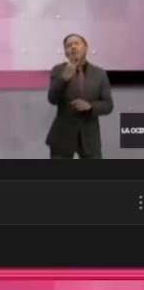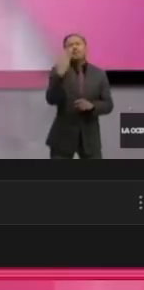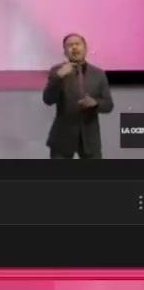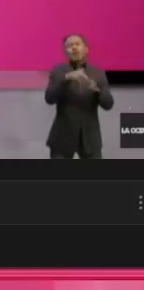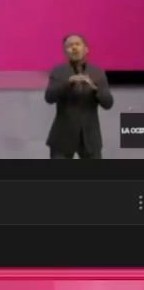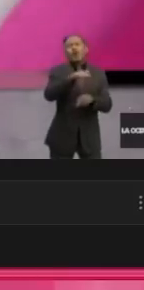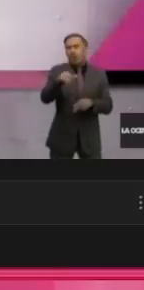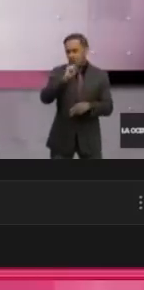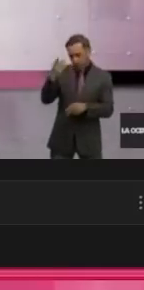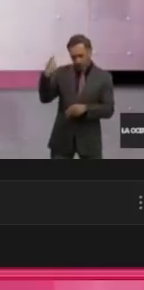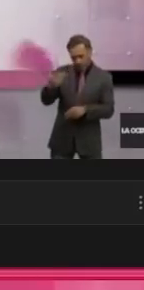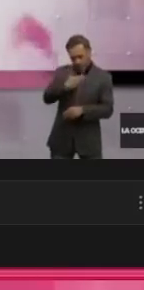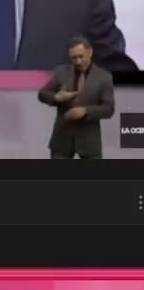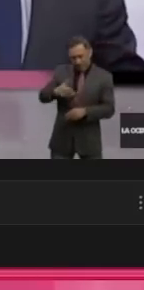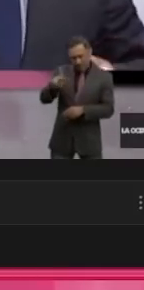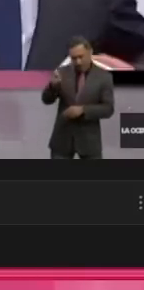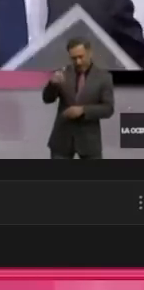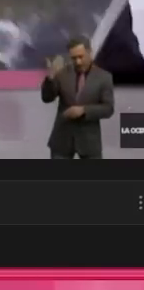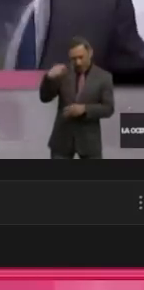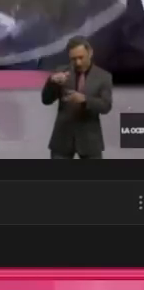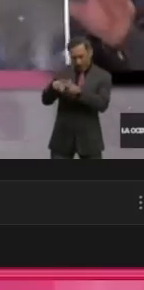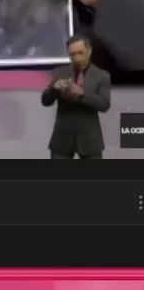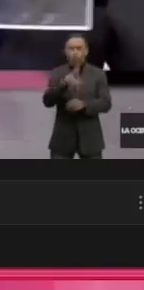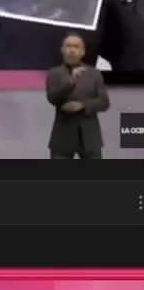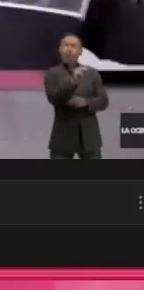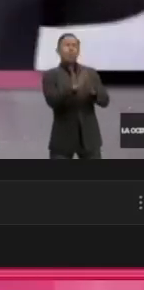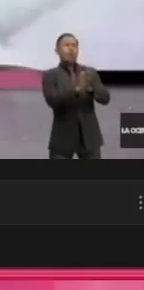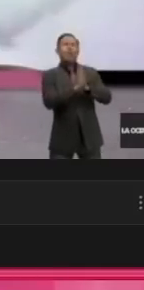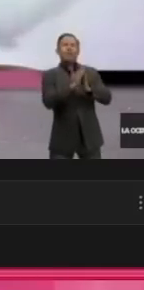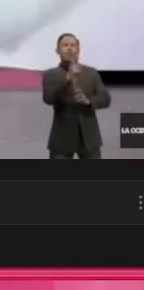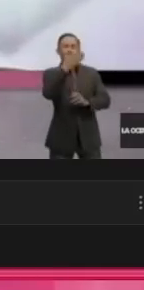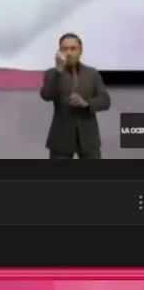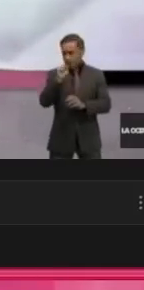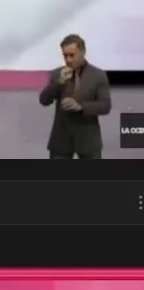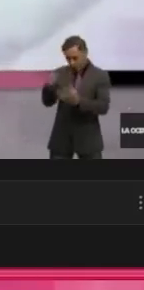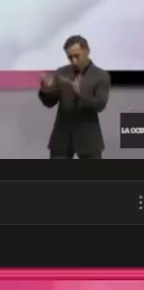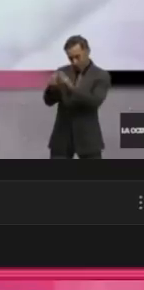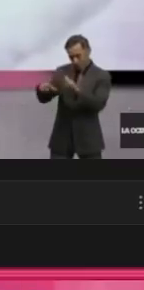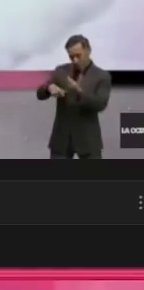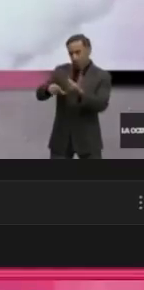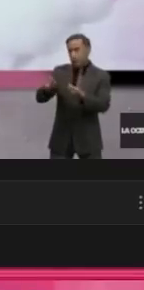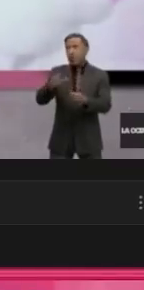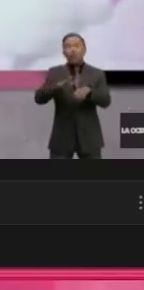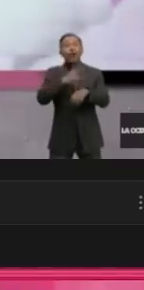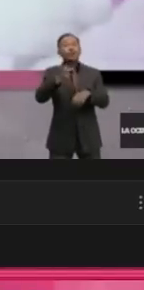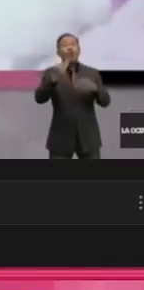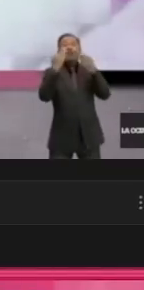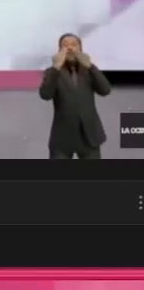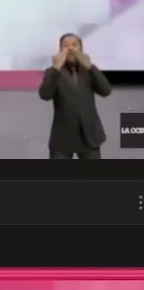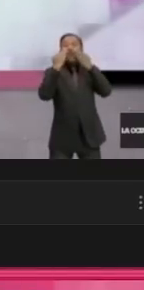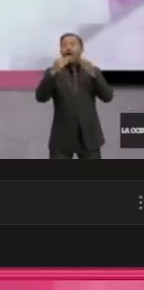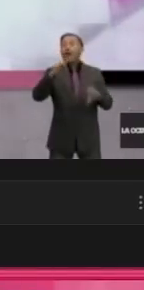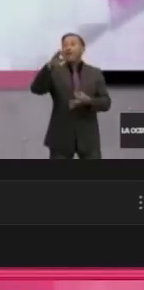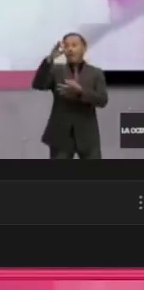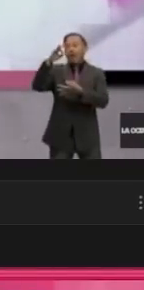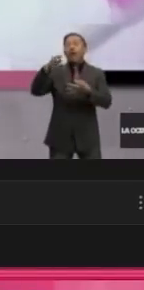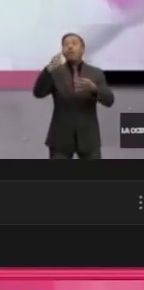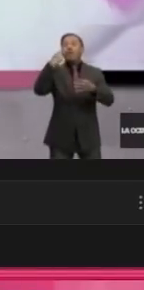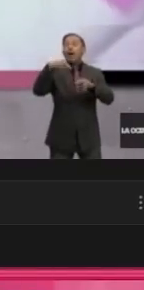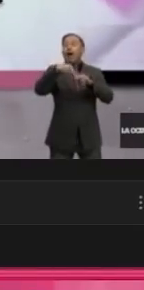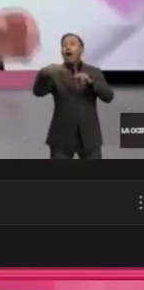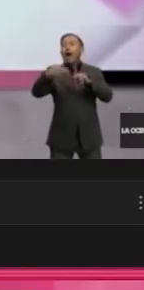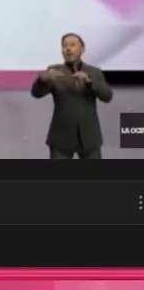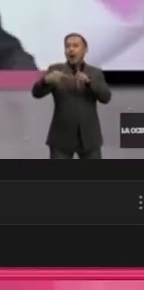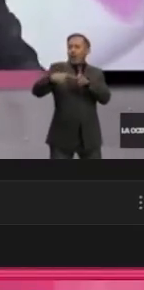cumplido. Tráigamelo, señor. No, por favor. Ustedes no saben lo que está pasando. Por eso está la albercota aquí, que se traiga toda la gente. Aquí está la